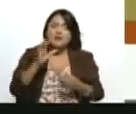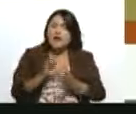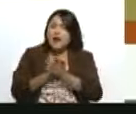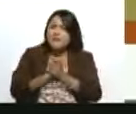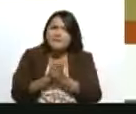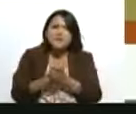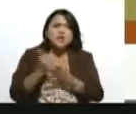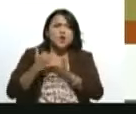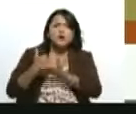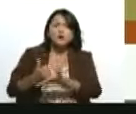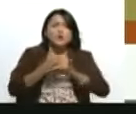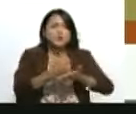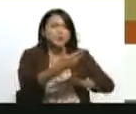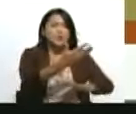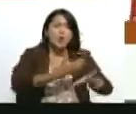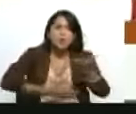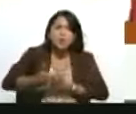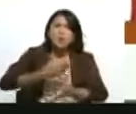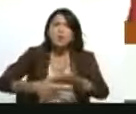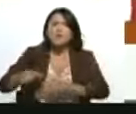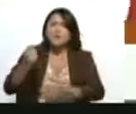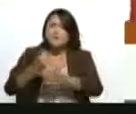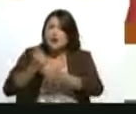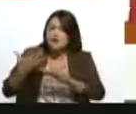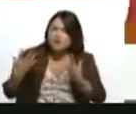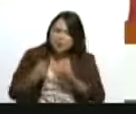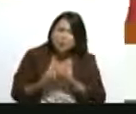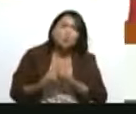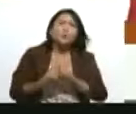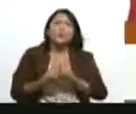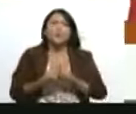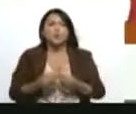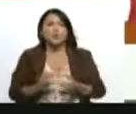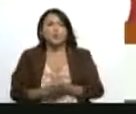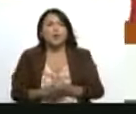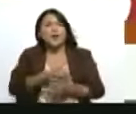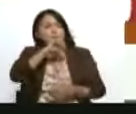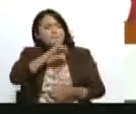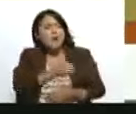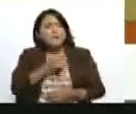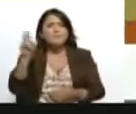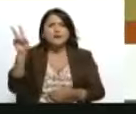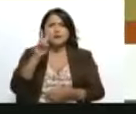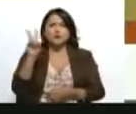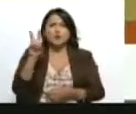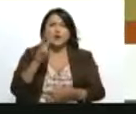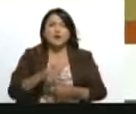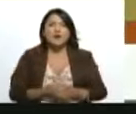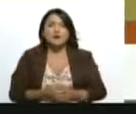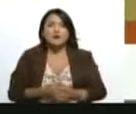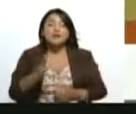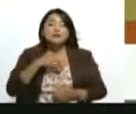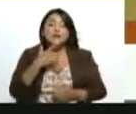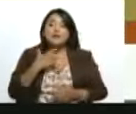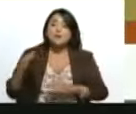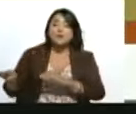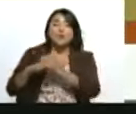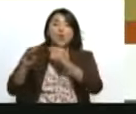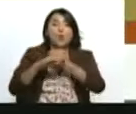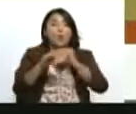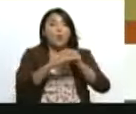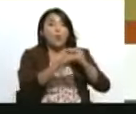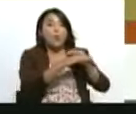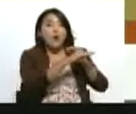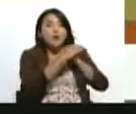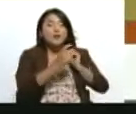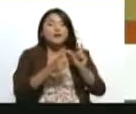solidaridad, de trabajo en equipo, de amar la patria y de sentirnos todos iguales. Por eso